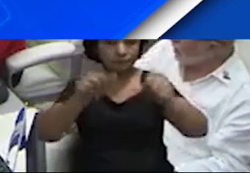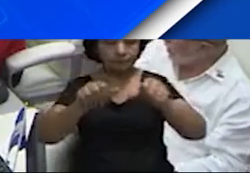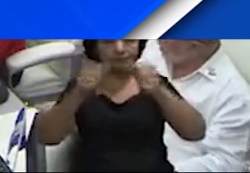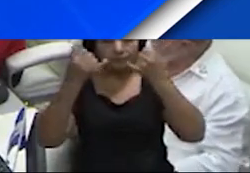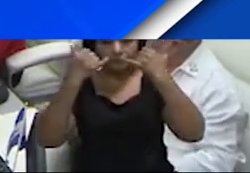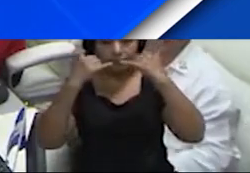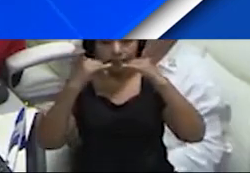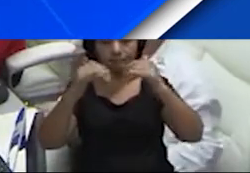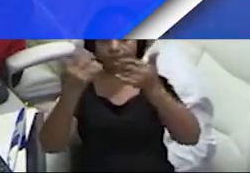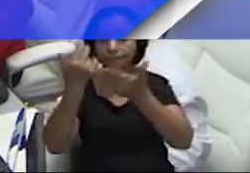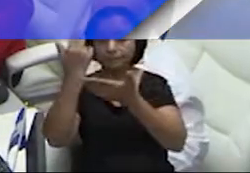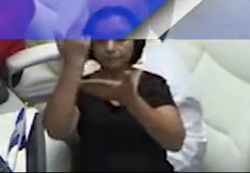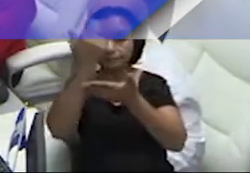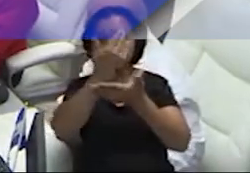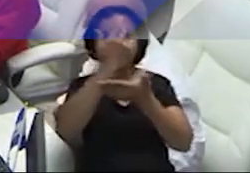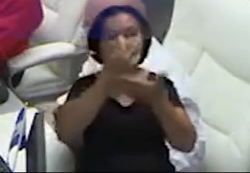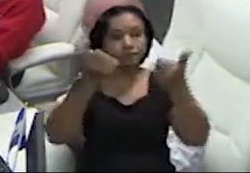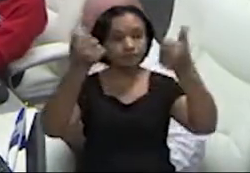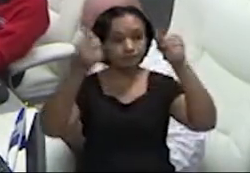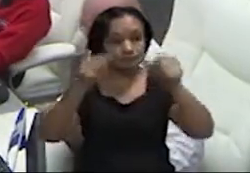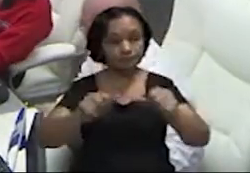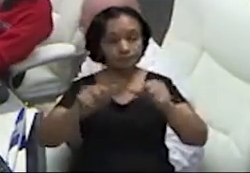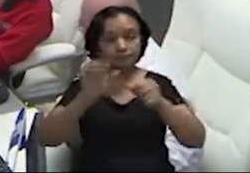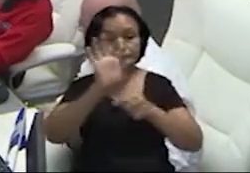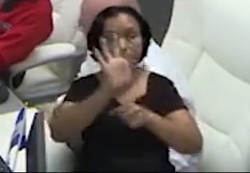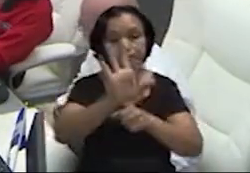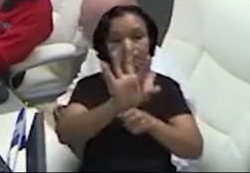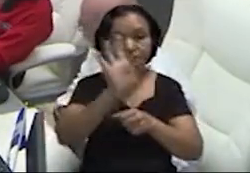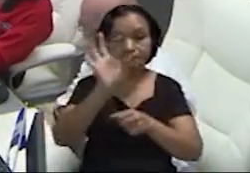vencerse noticias 12 darlen Téllez